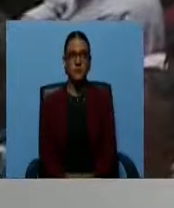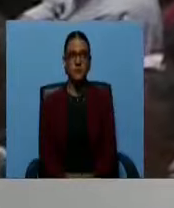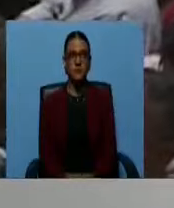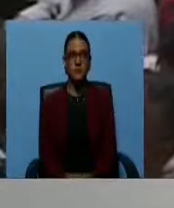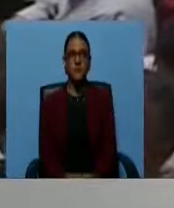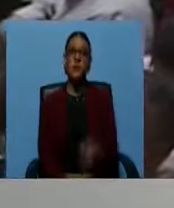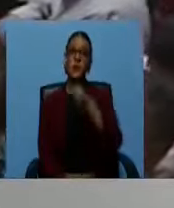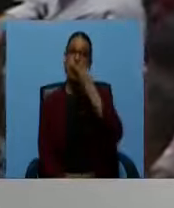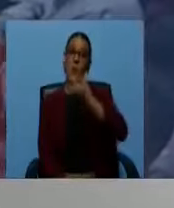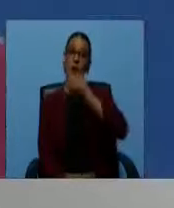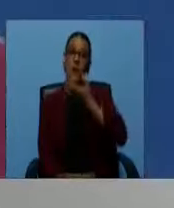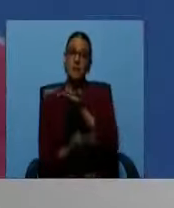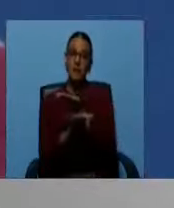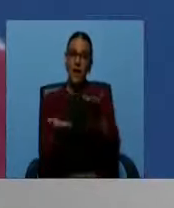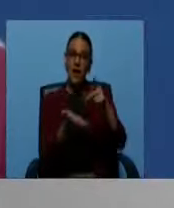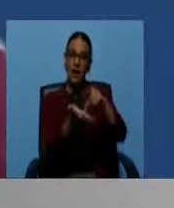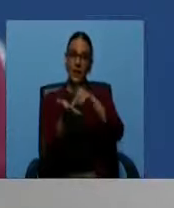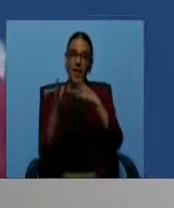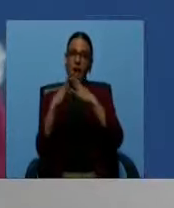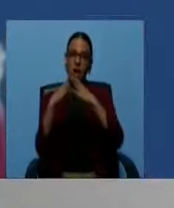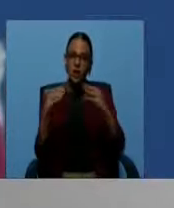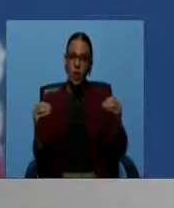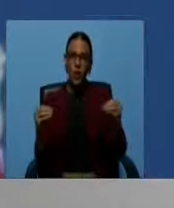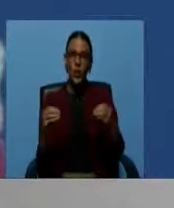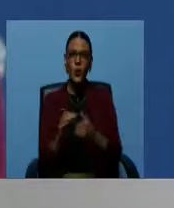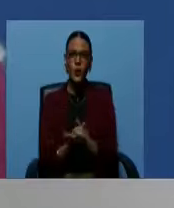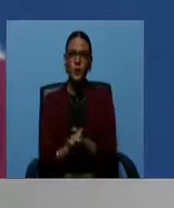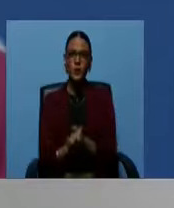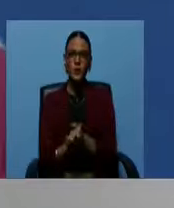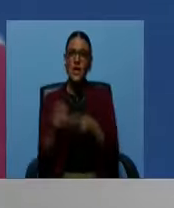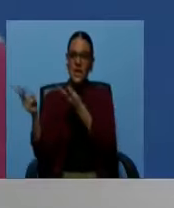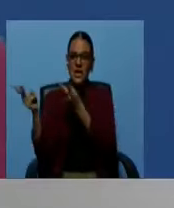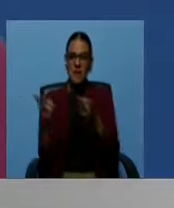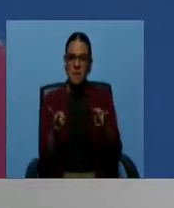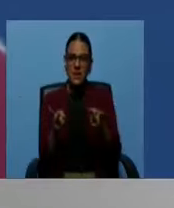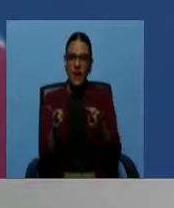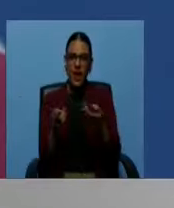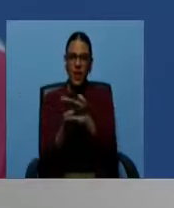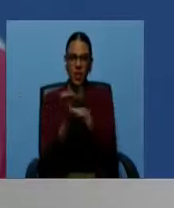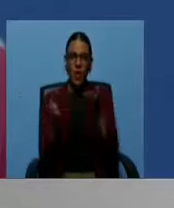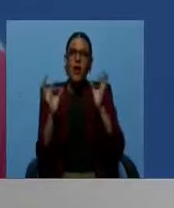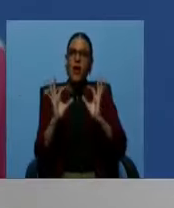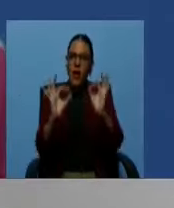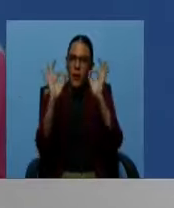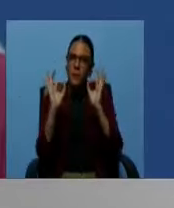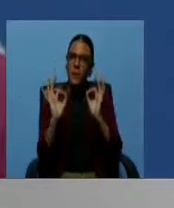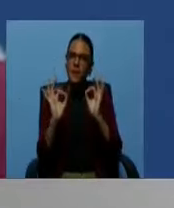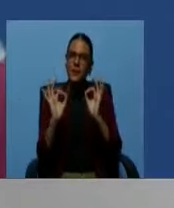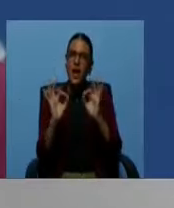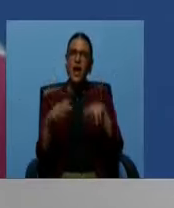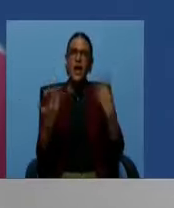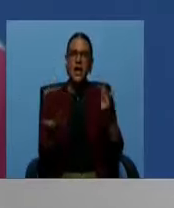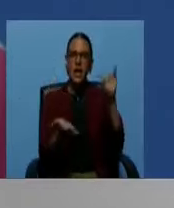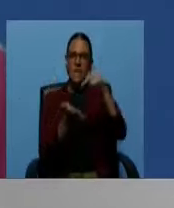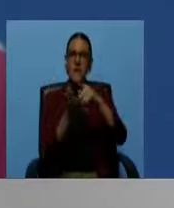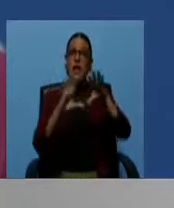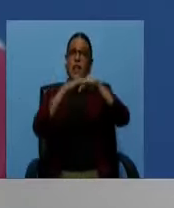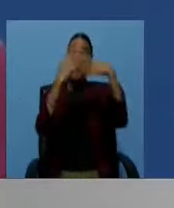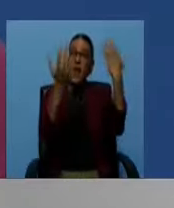Bueno, muy buenas tardes a todos estos invitados especiales que han venido del